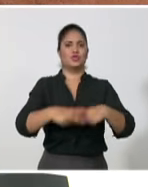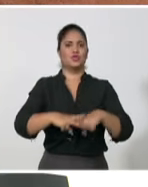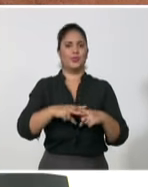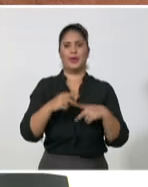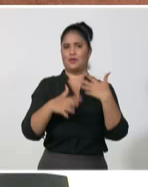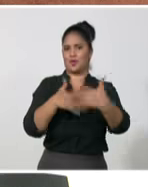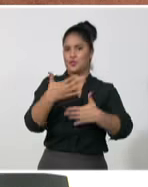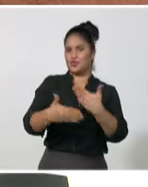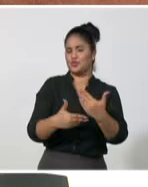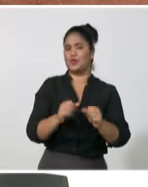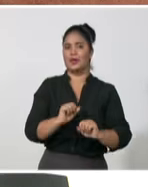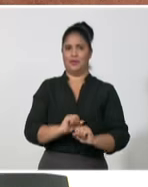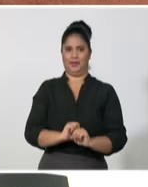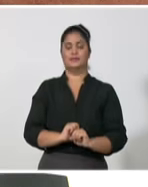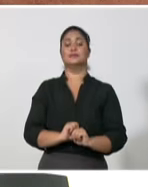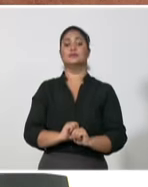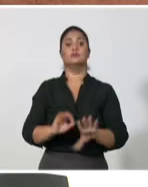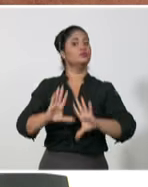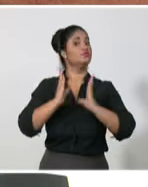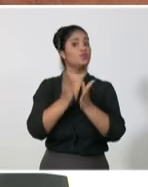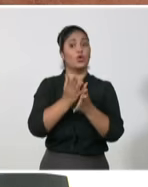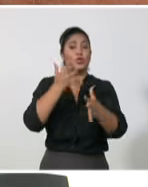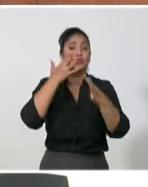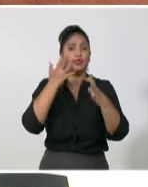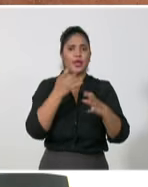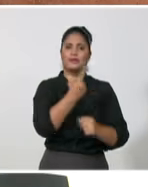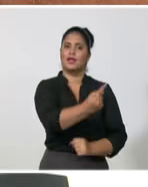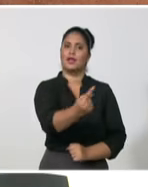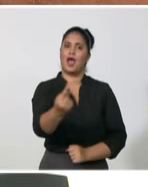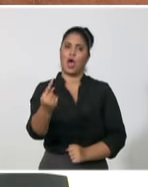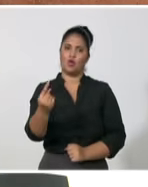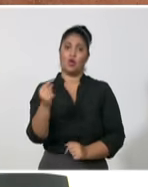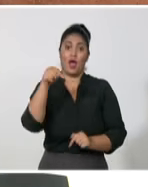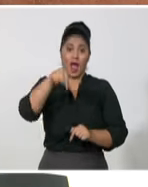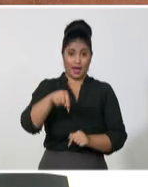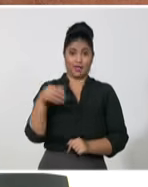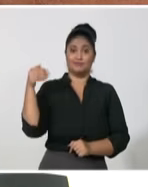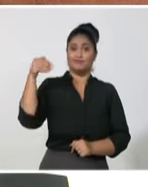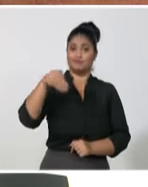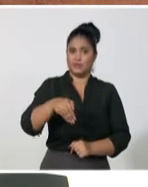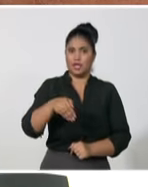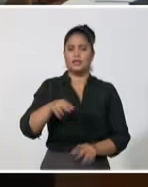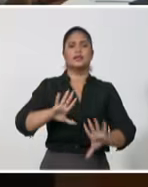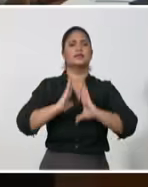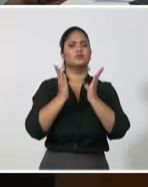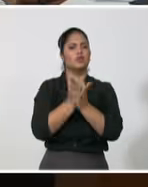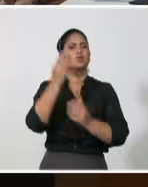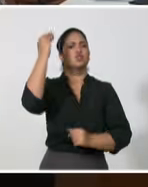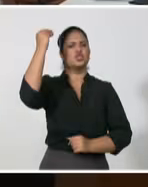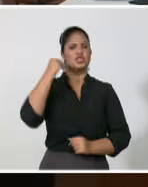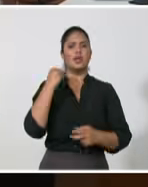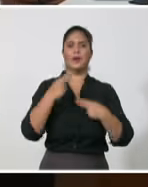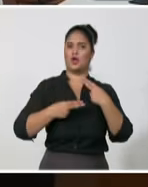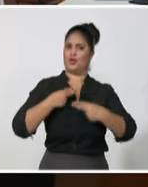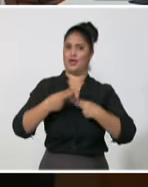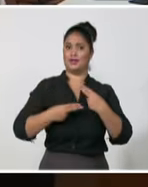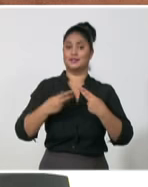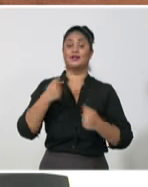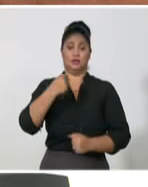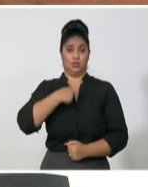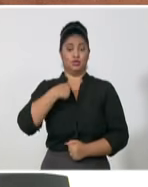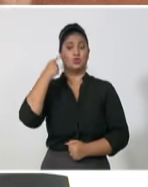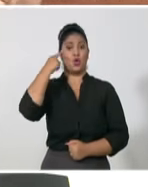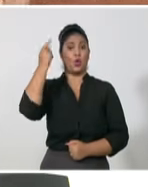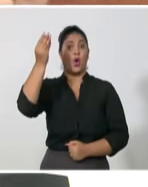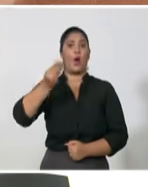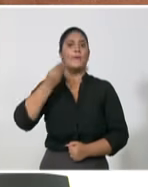decisiones y la solución de los problemas por tanto yo creo será importante de cara al futuro que haya no solo una